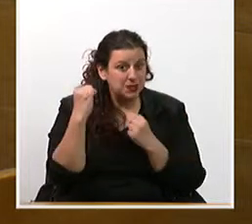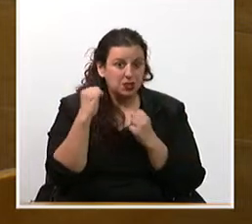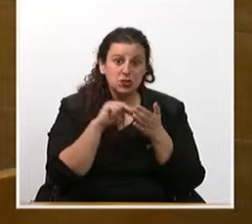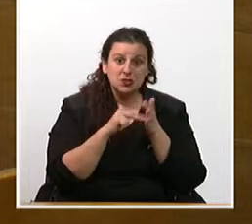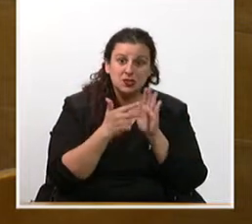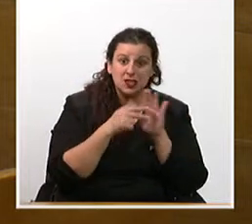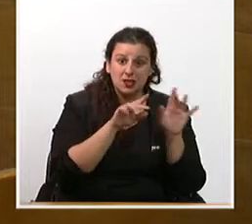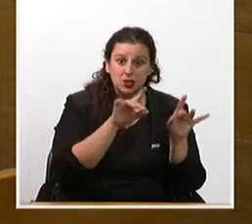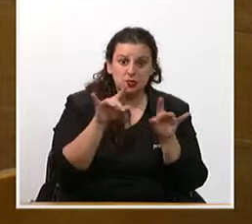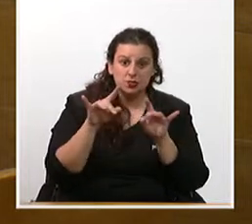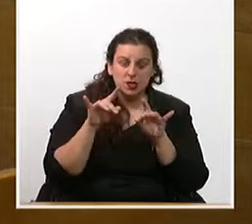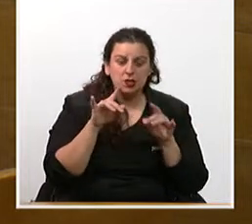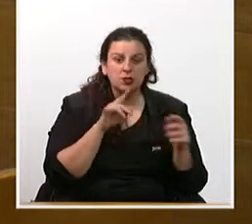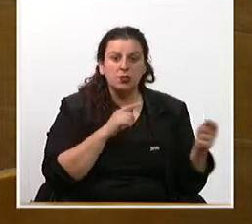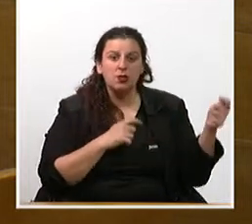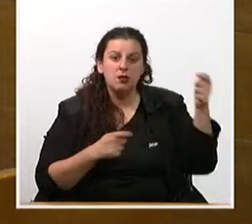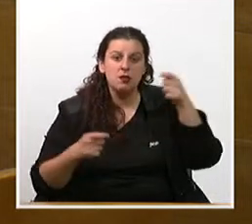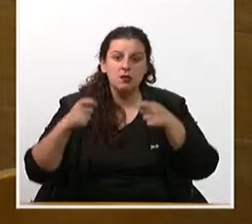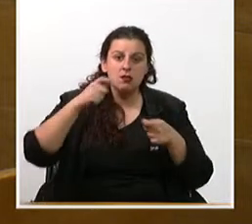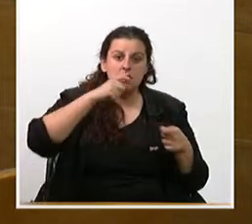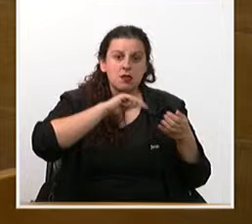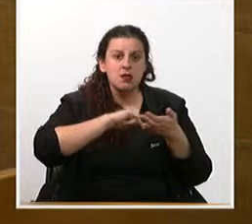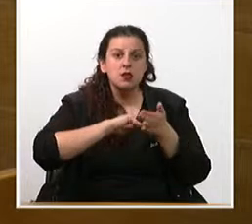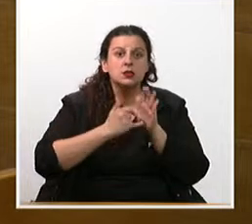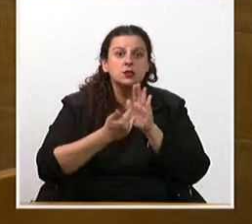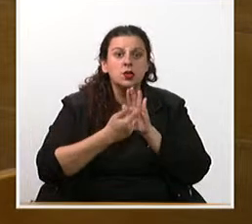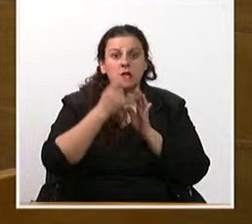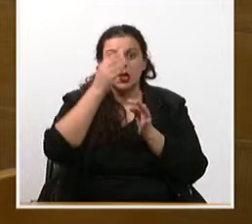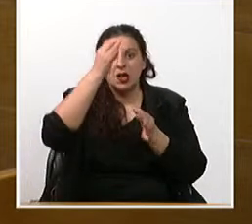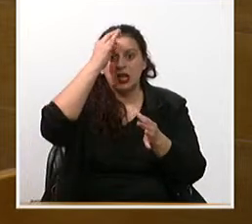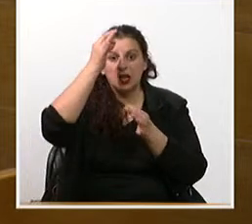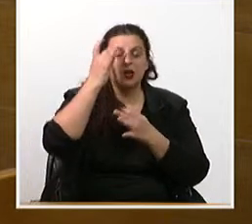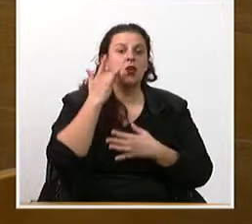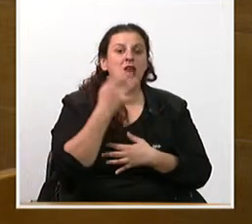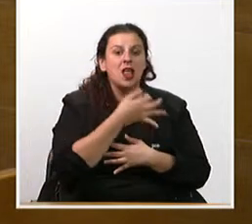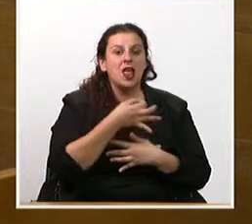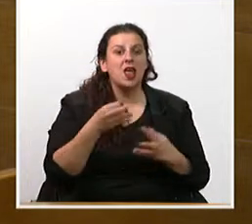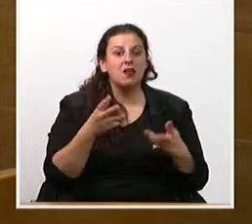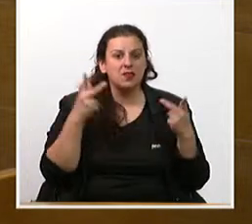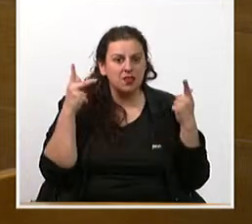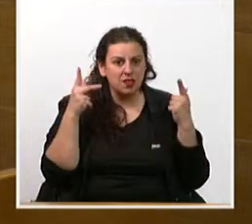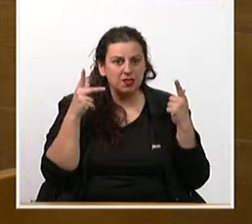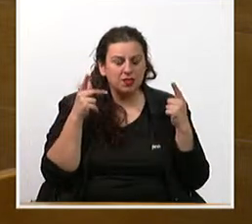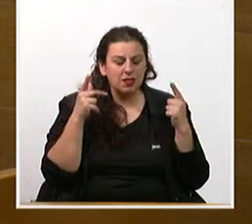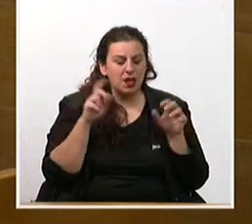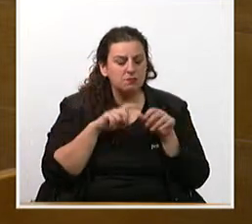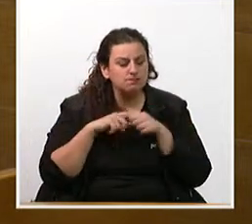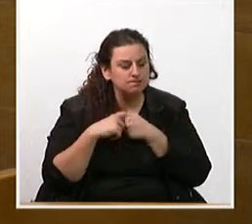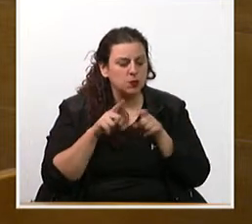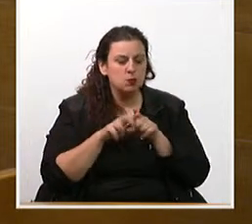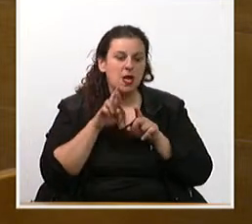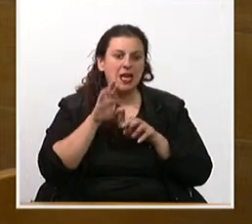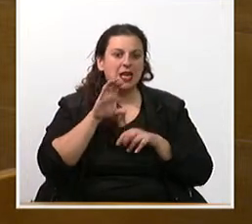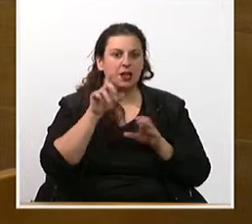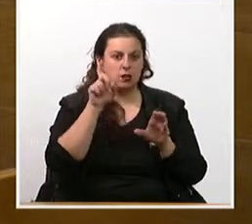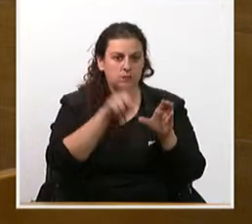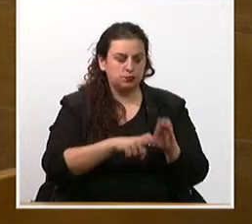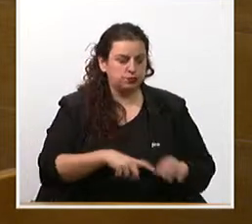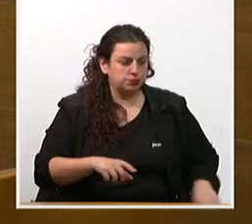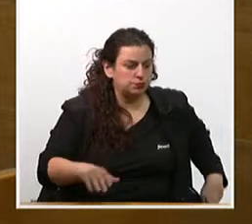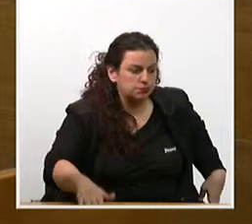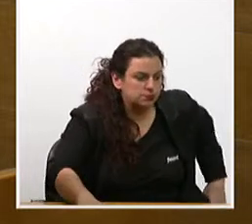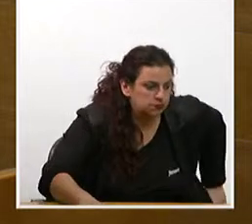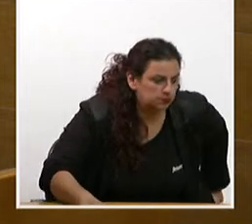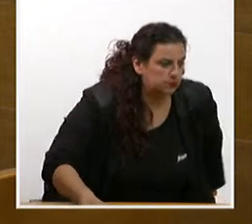territorio los que que aporten soluciones con rigor y eficiencia y nos unamos como región Esta es la